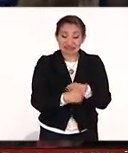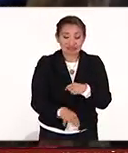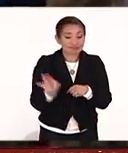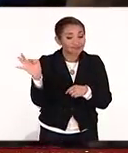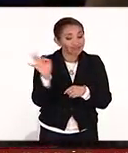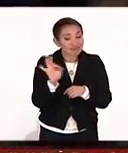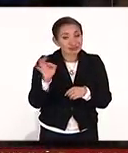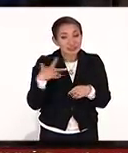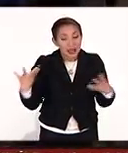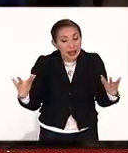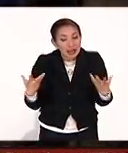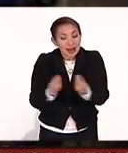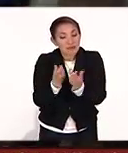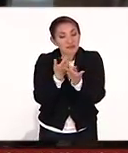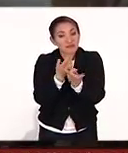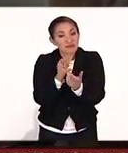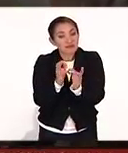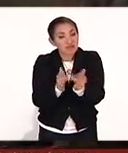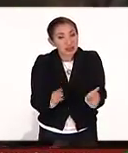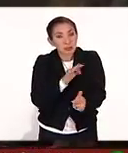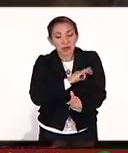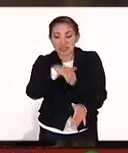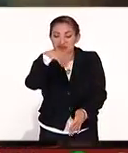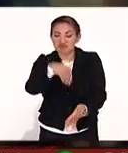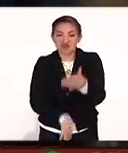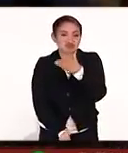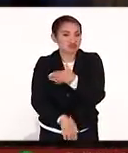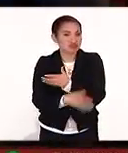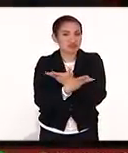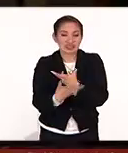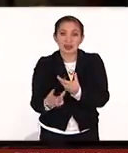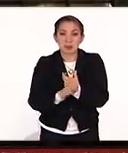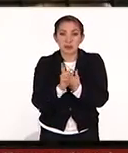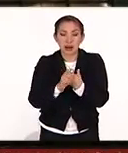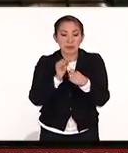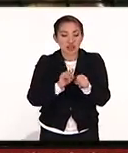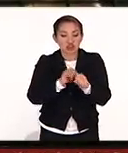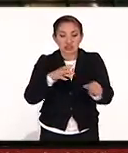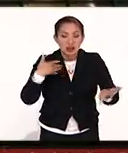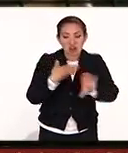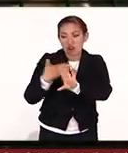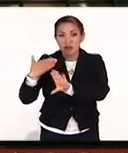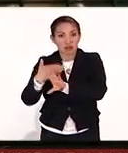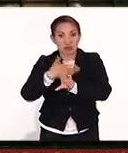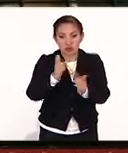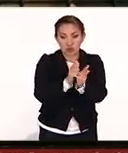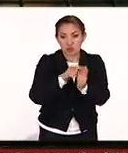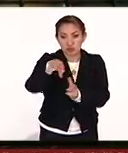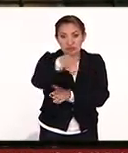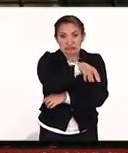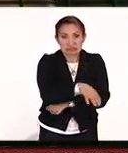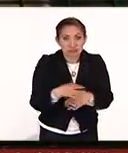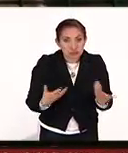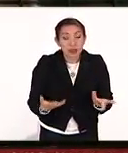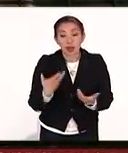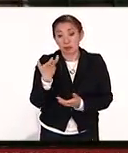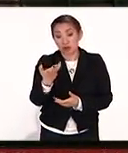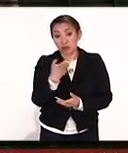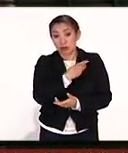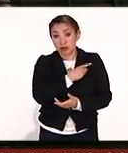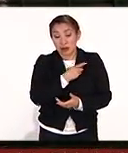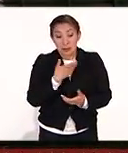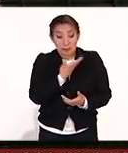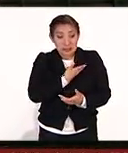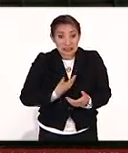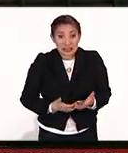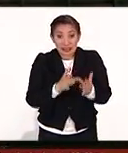de integración en Francia pudiera culminar en conflictos sociales muy, muy serios. Entonces, las medidas que el